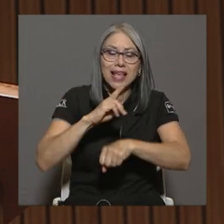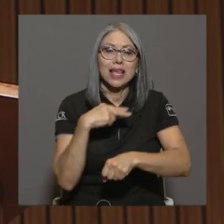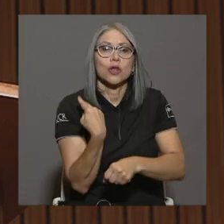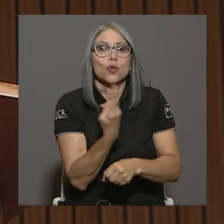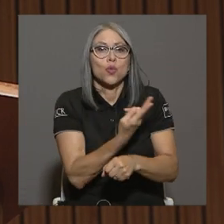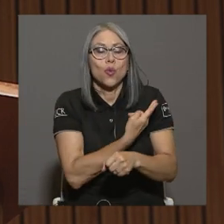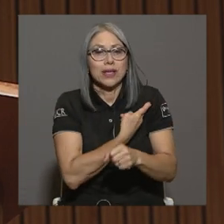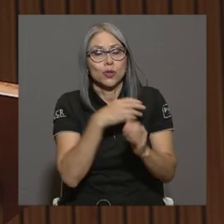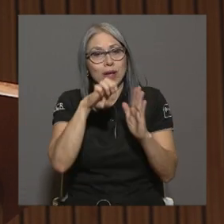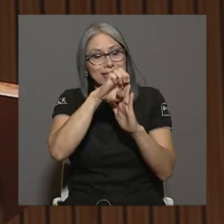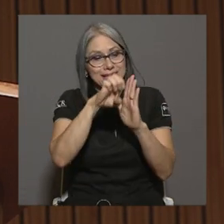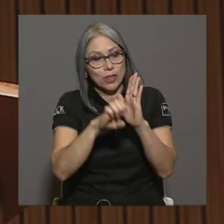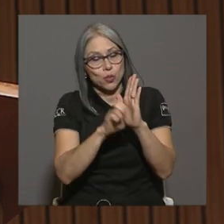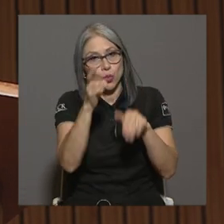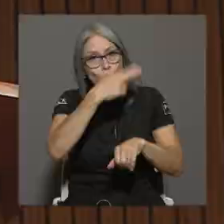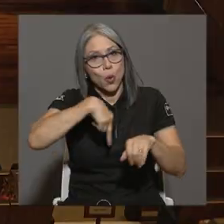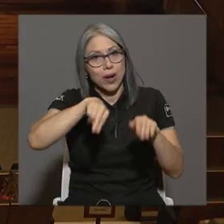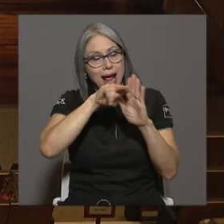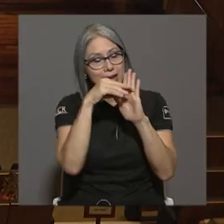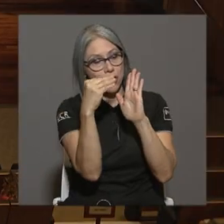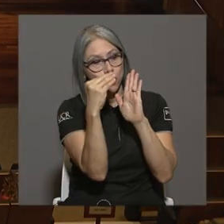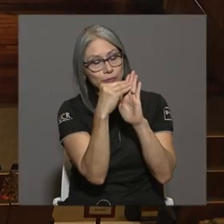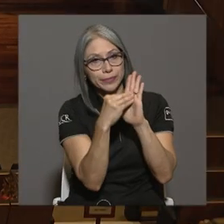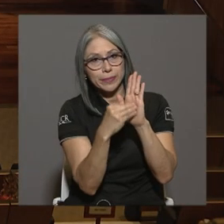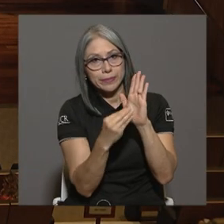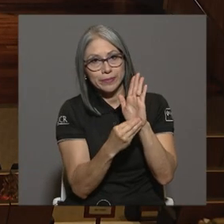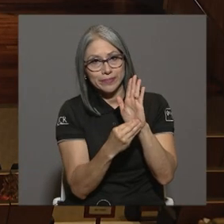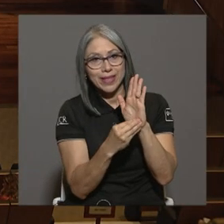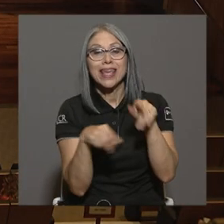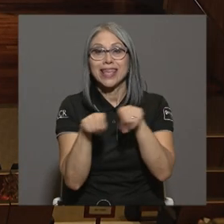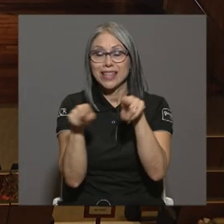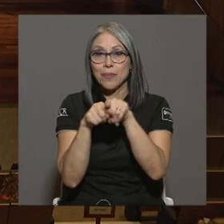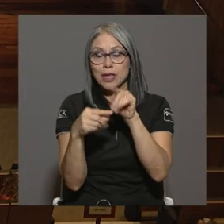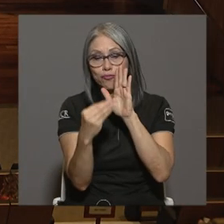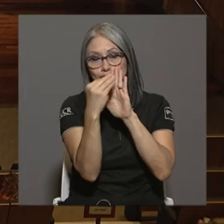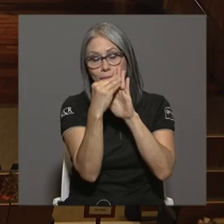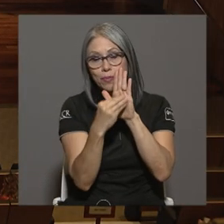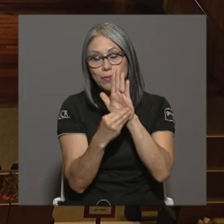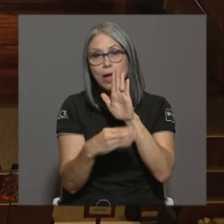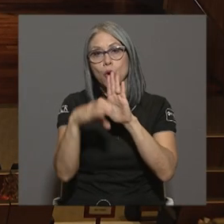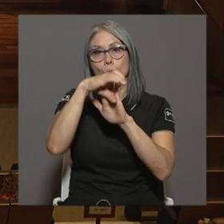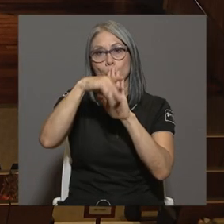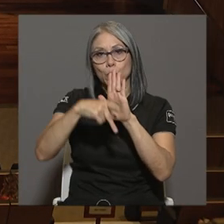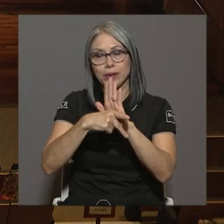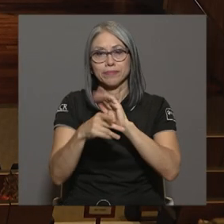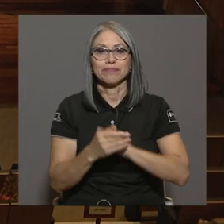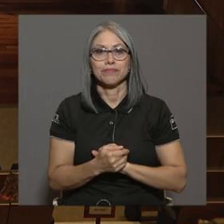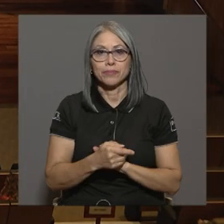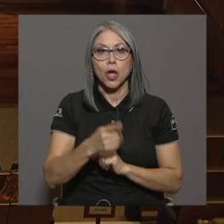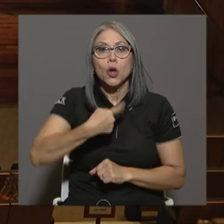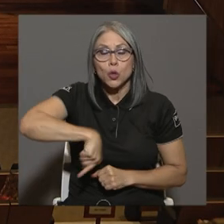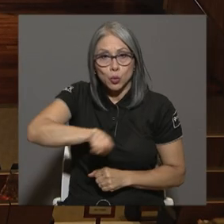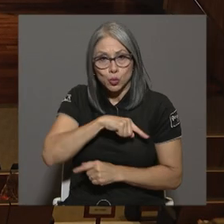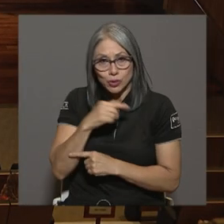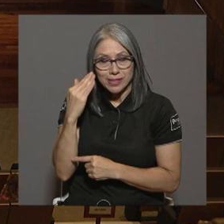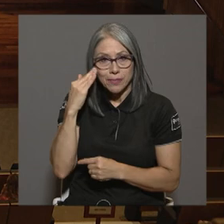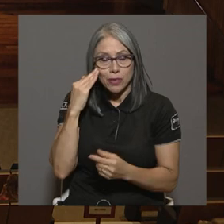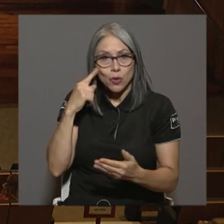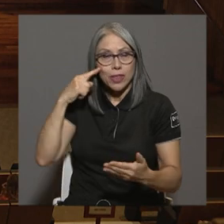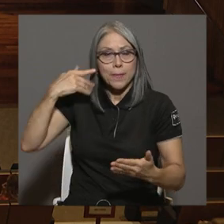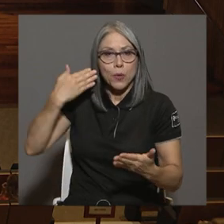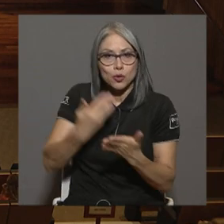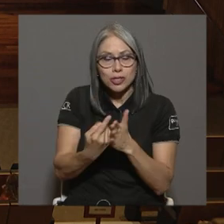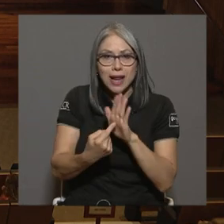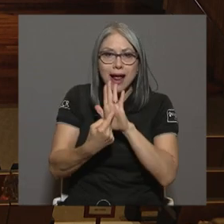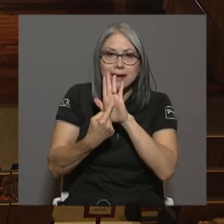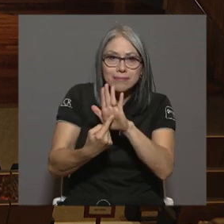nuestro Estatuto Orgánico y la Constitución Política. Hemos sabido demostrar año